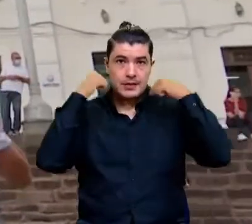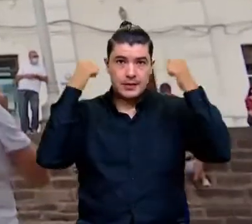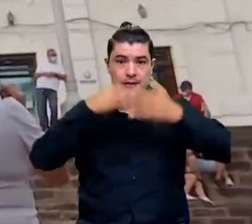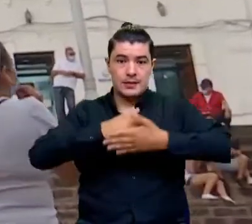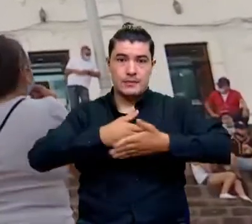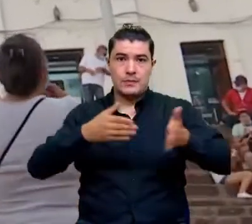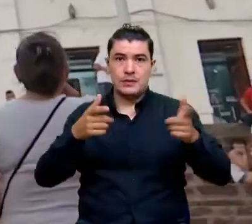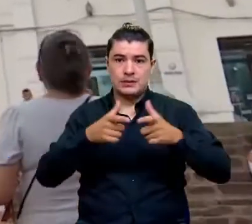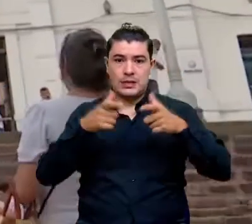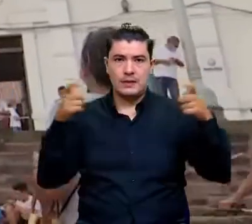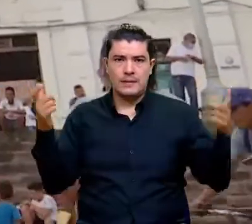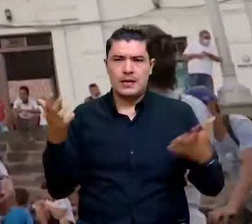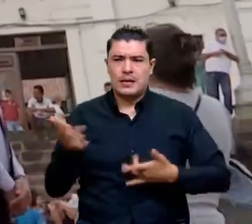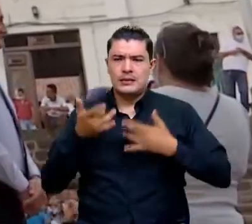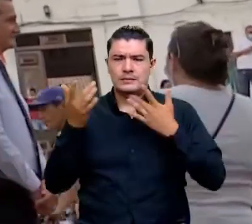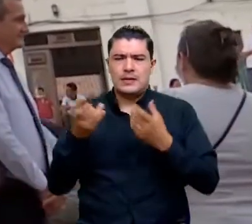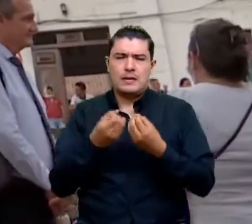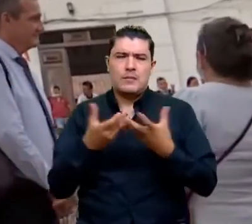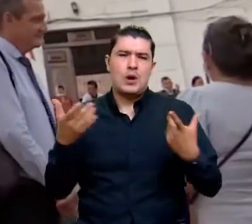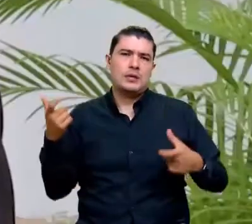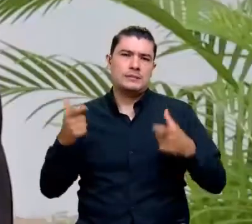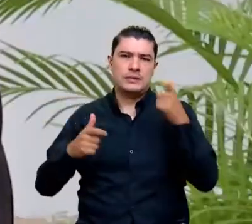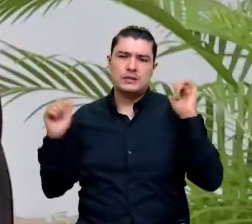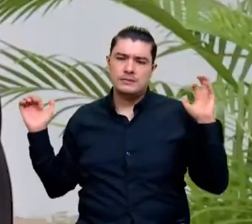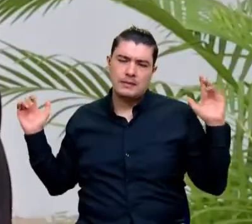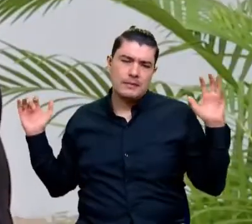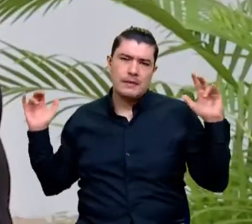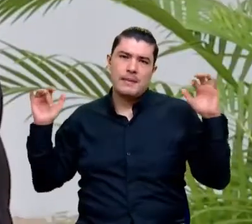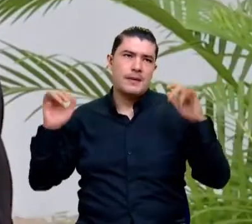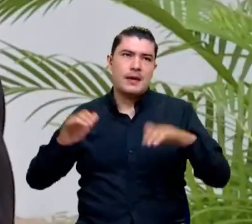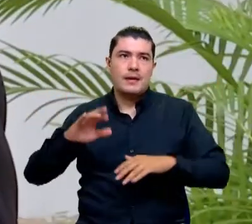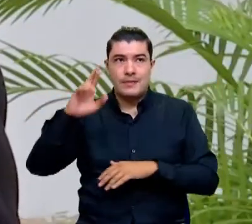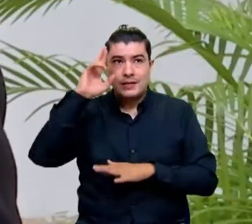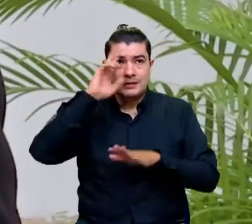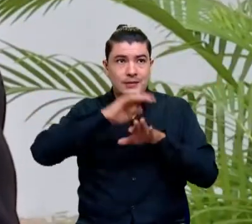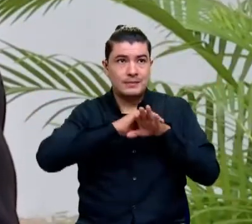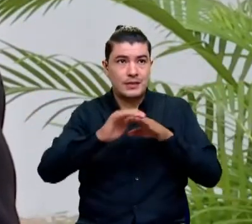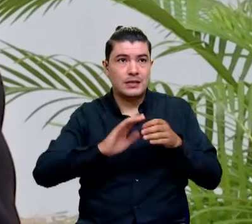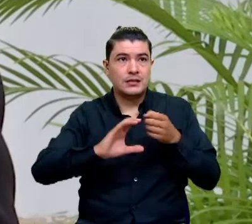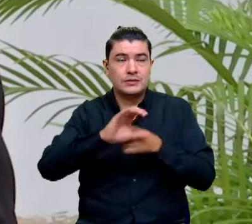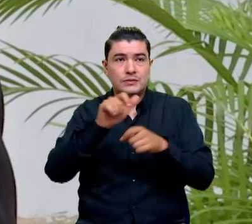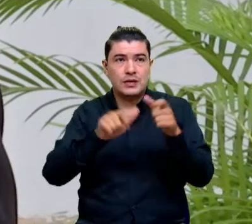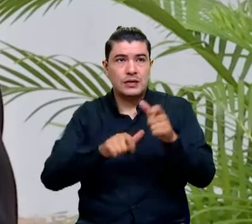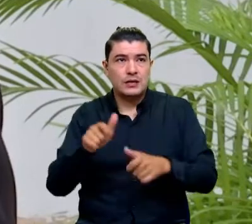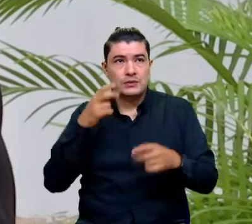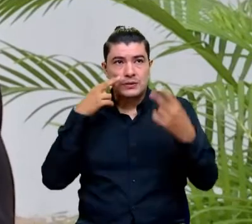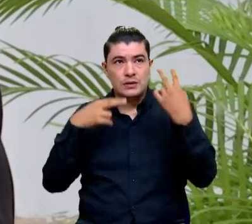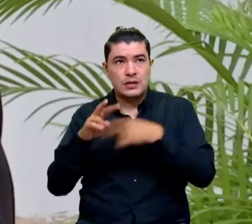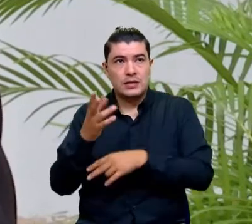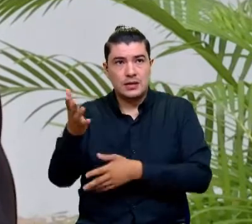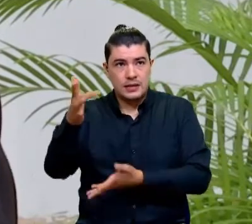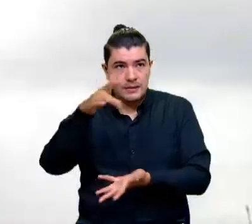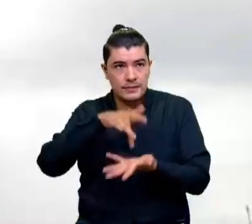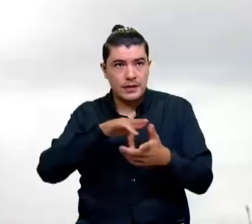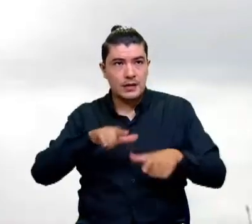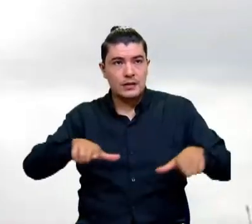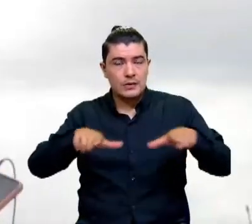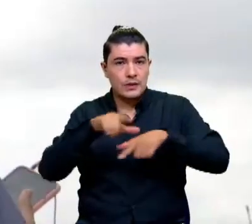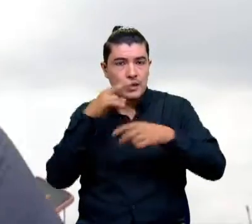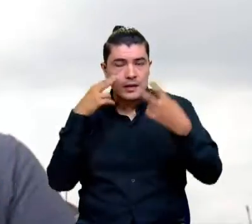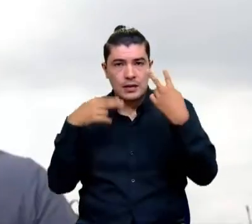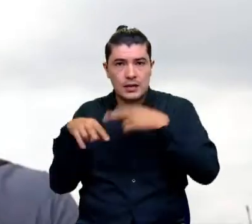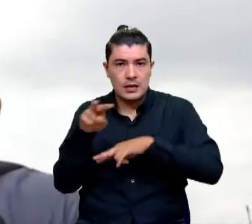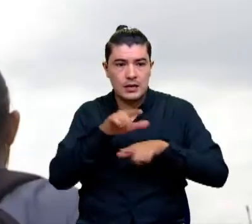espera a cientos de personas. Por eso la invitación es a propios y a turistas a que vengan y nos visiten, a que visiten nuestros sitios religiosos de